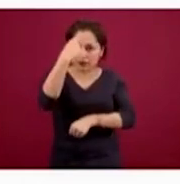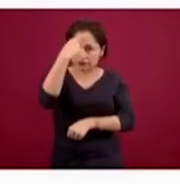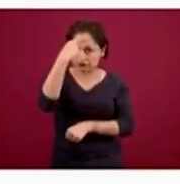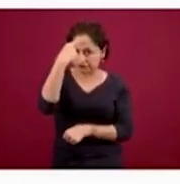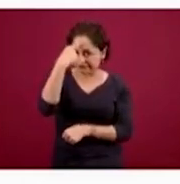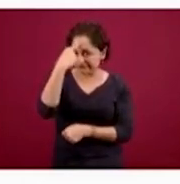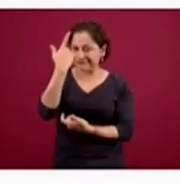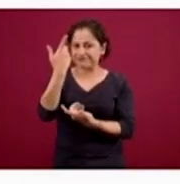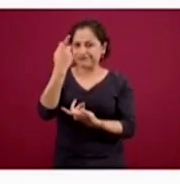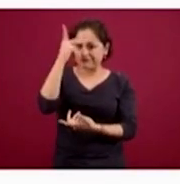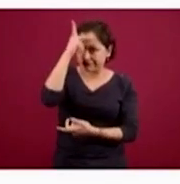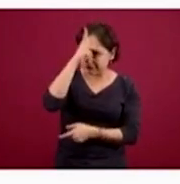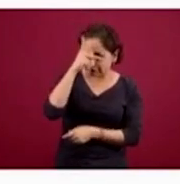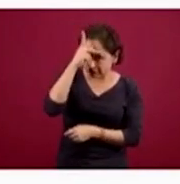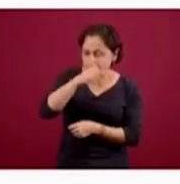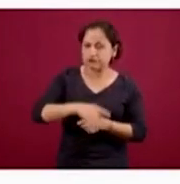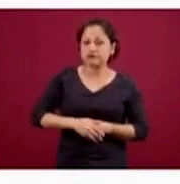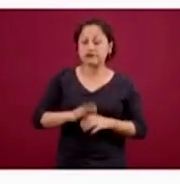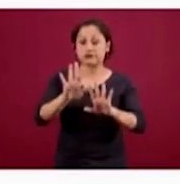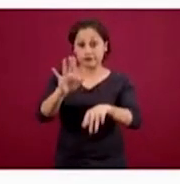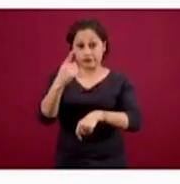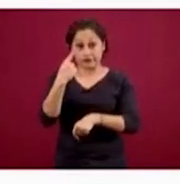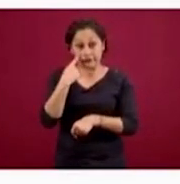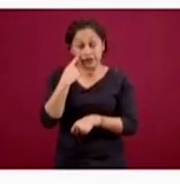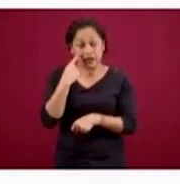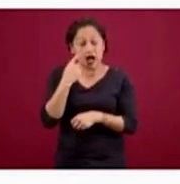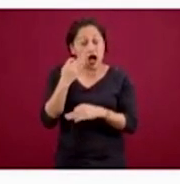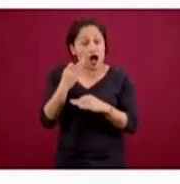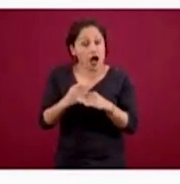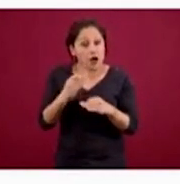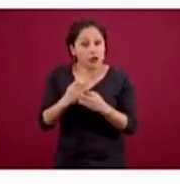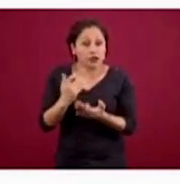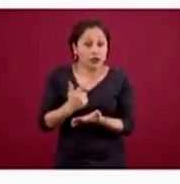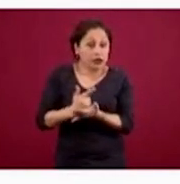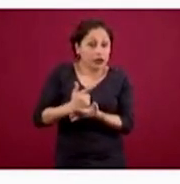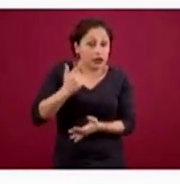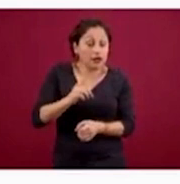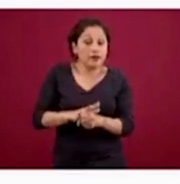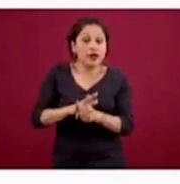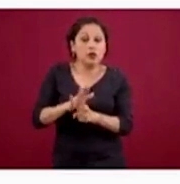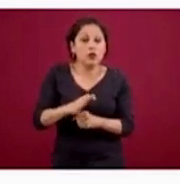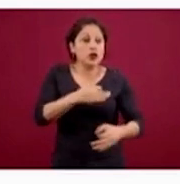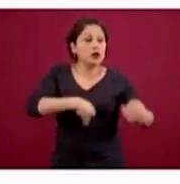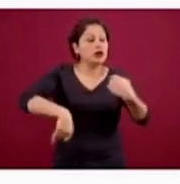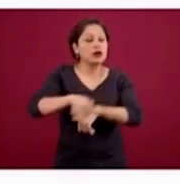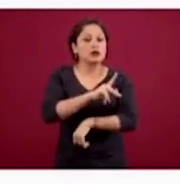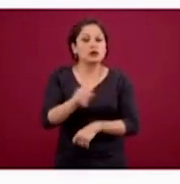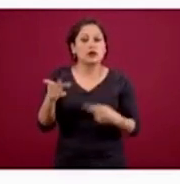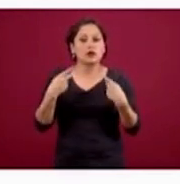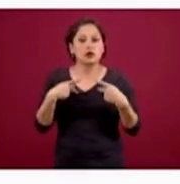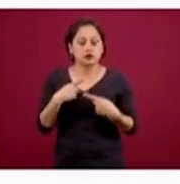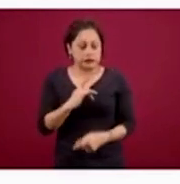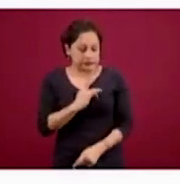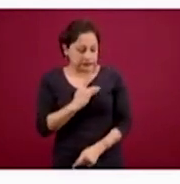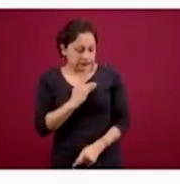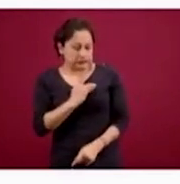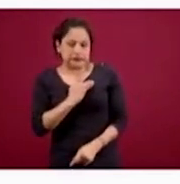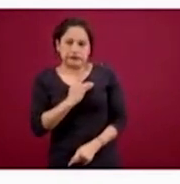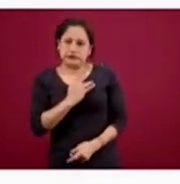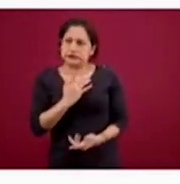ante lo que más nos está afectando ahorita es la incertidumbre porque en este momento no sabemos todavía cómo termina la película